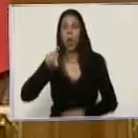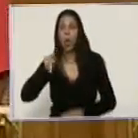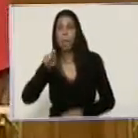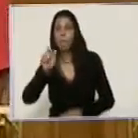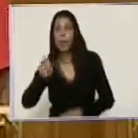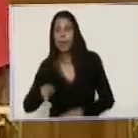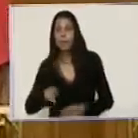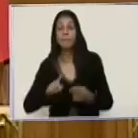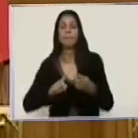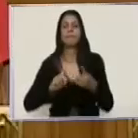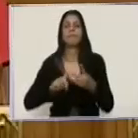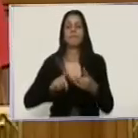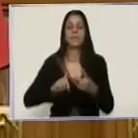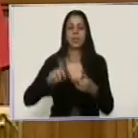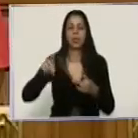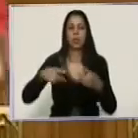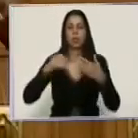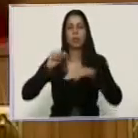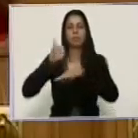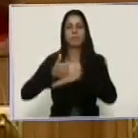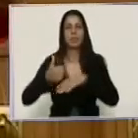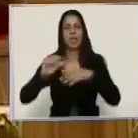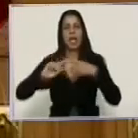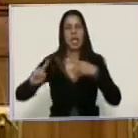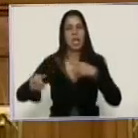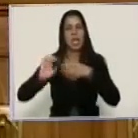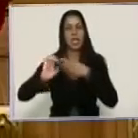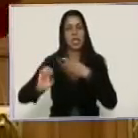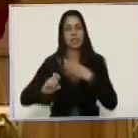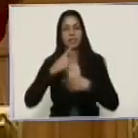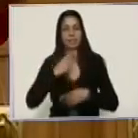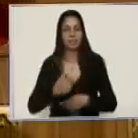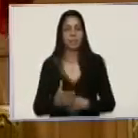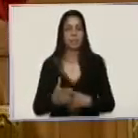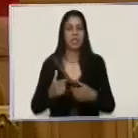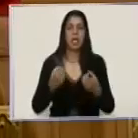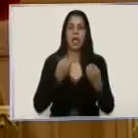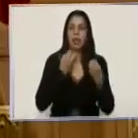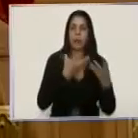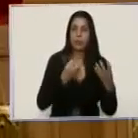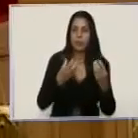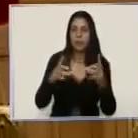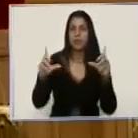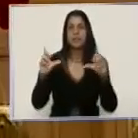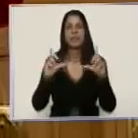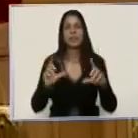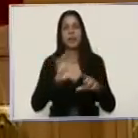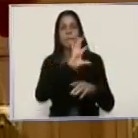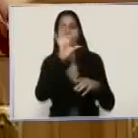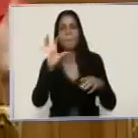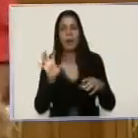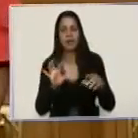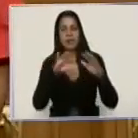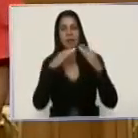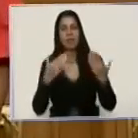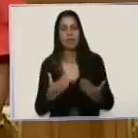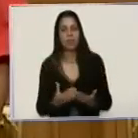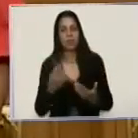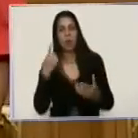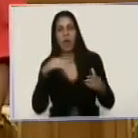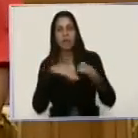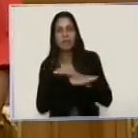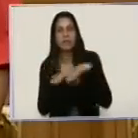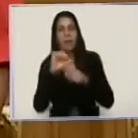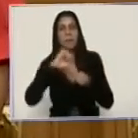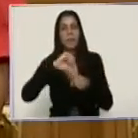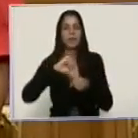Agencia Internacional de Energía, lo dice todo el mundo. Pero otra cosa es la campaña para los pueblos del tercer mundo que tienen reservas. ¿Qué